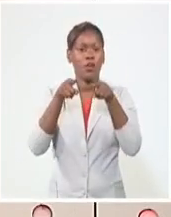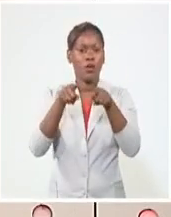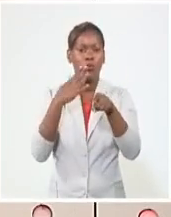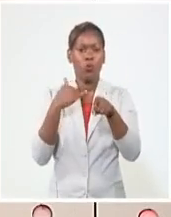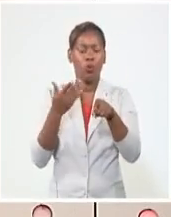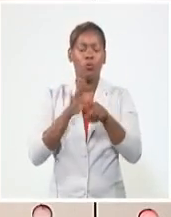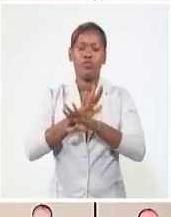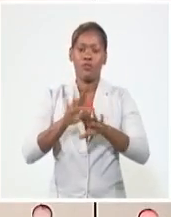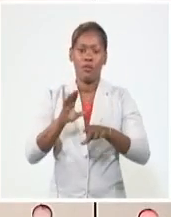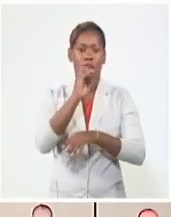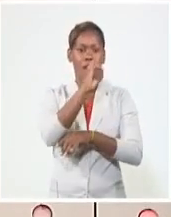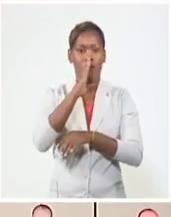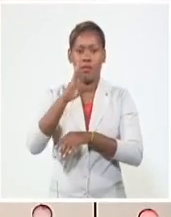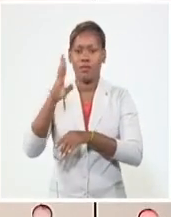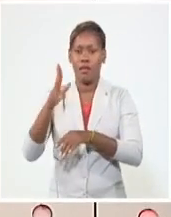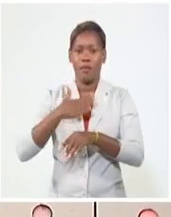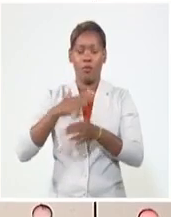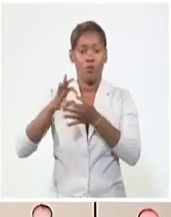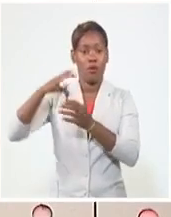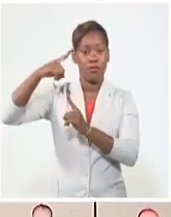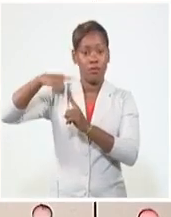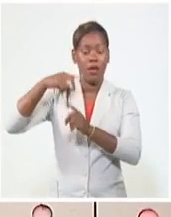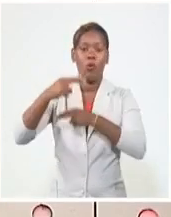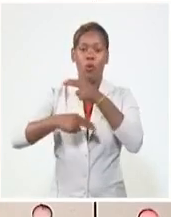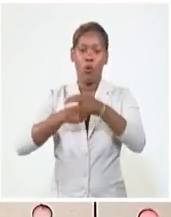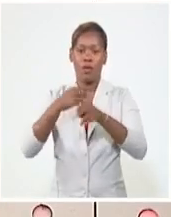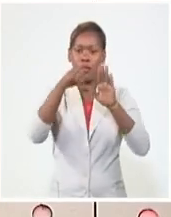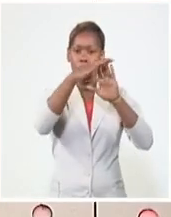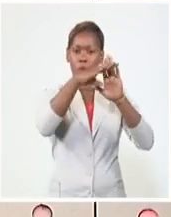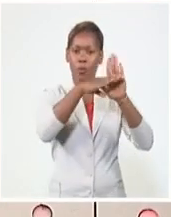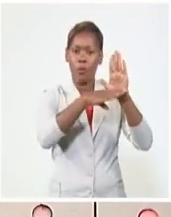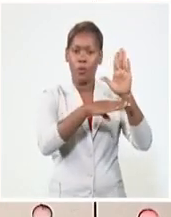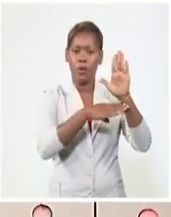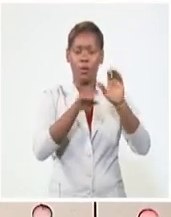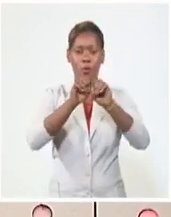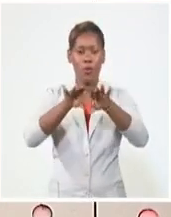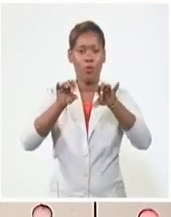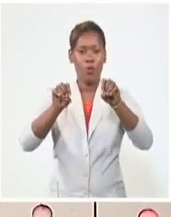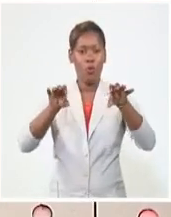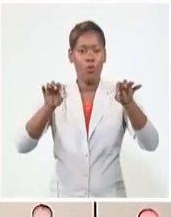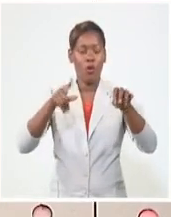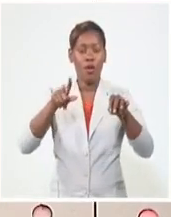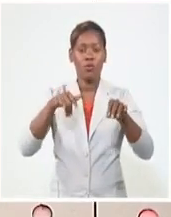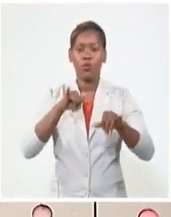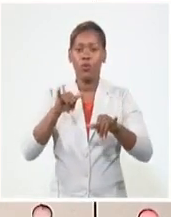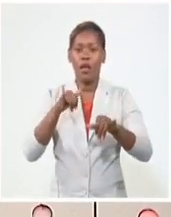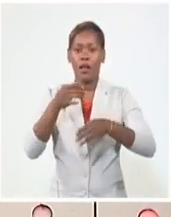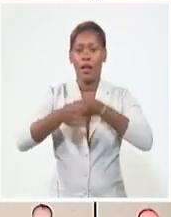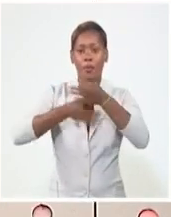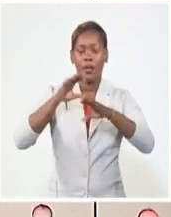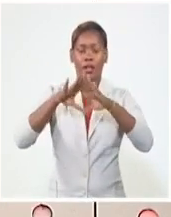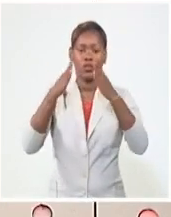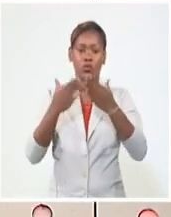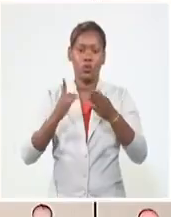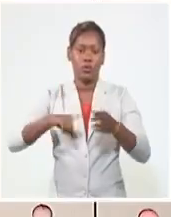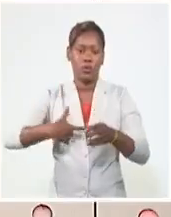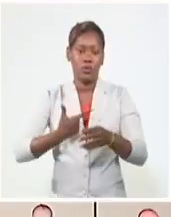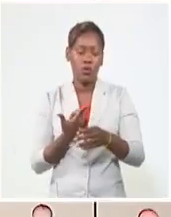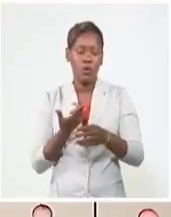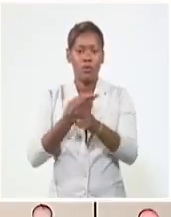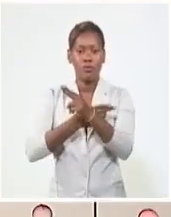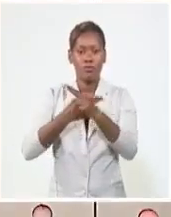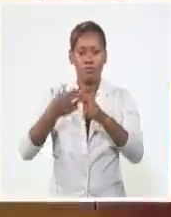el territorio más oriental de Cuba, deviene espacio para la confluencia y promoción de lo más relevante de la producción en videoclip en el